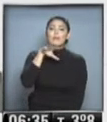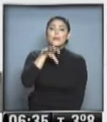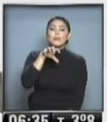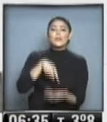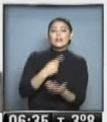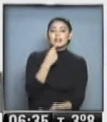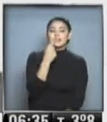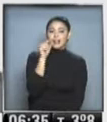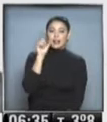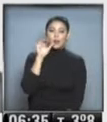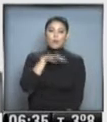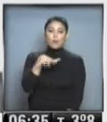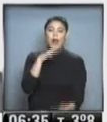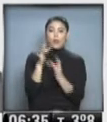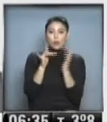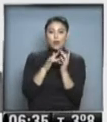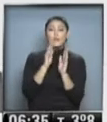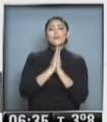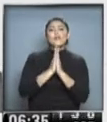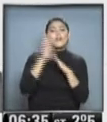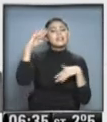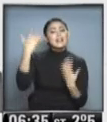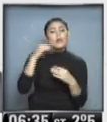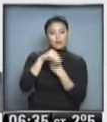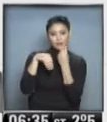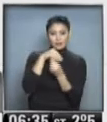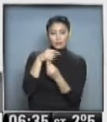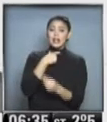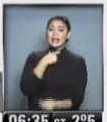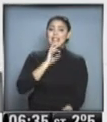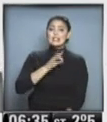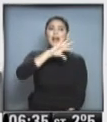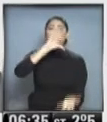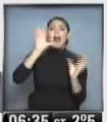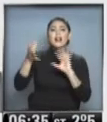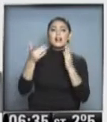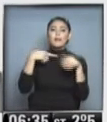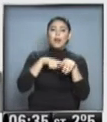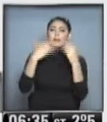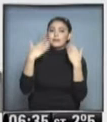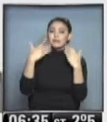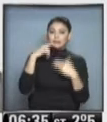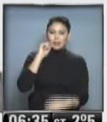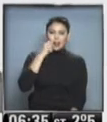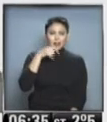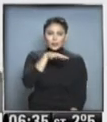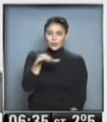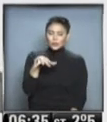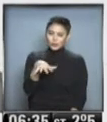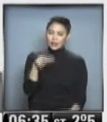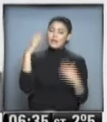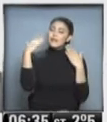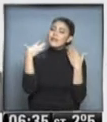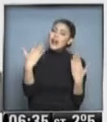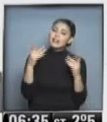Aires. Por favor, ¿le podrías mandar saludos a la familia Melo? Quería saber la temperatura de Luján, donde vivo. Es un lindo lugar y te